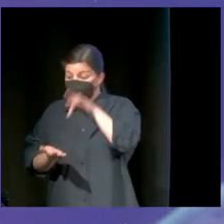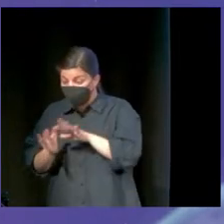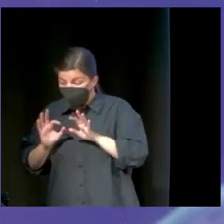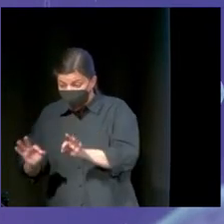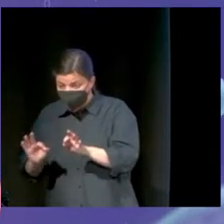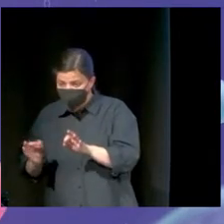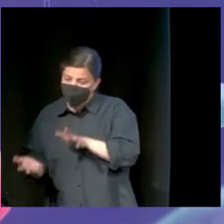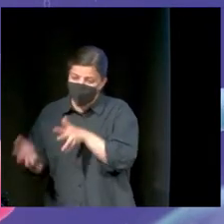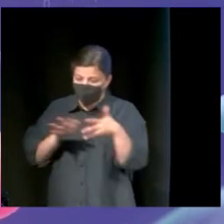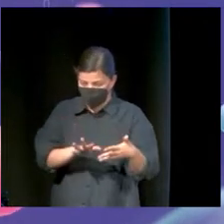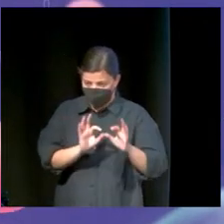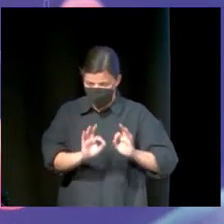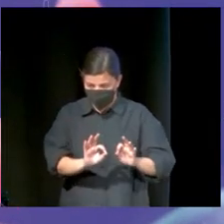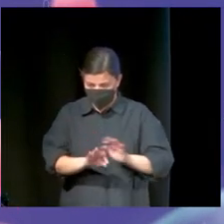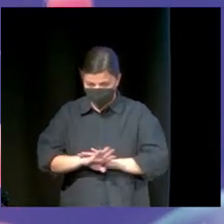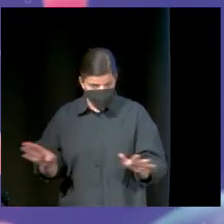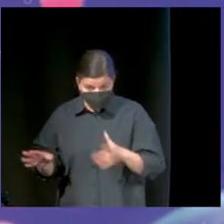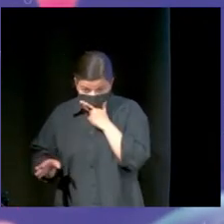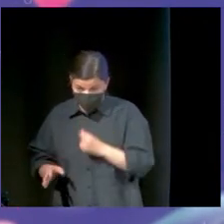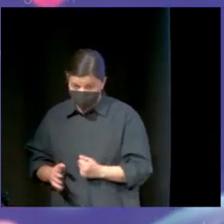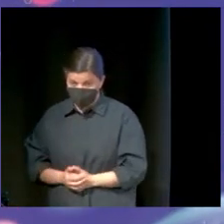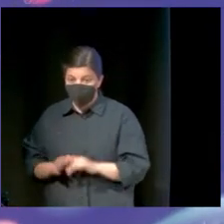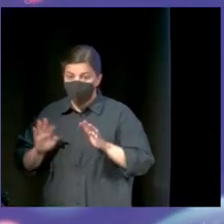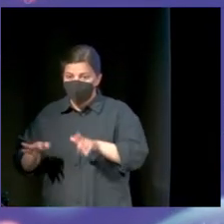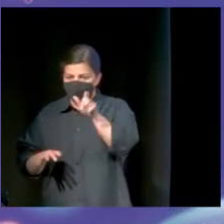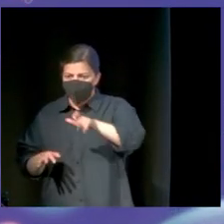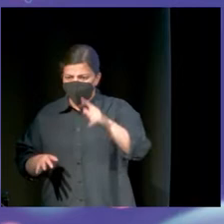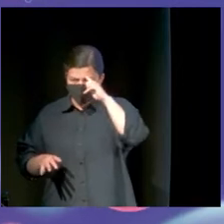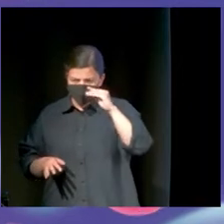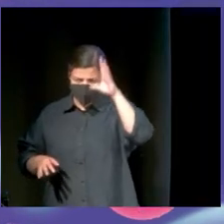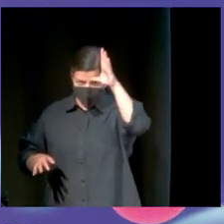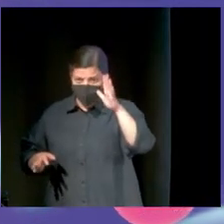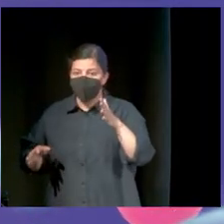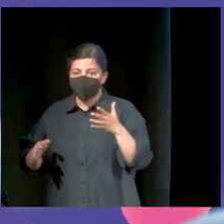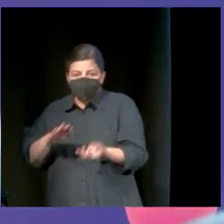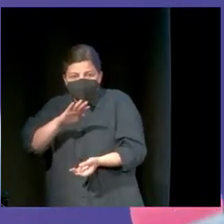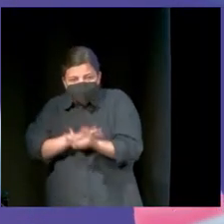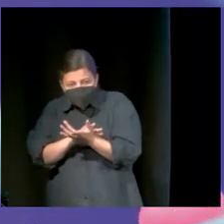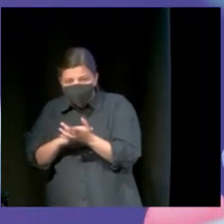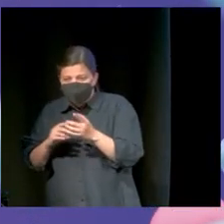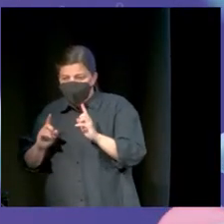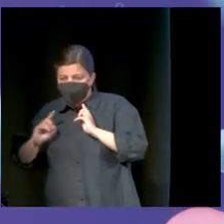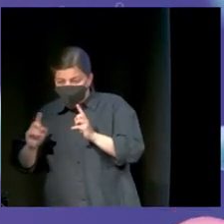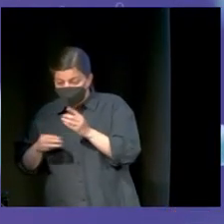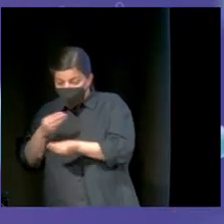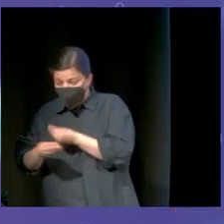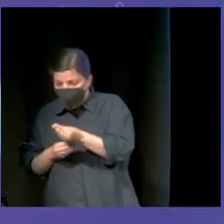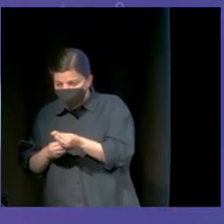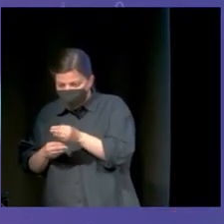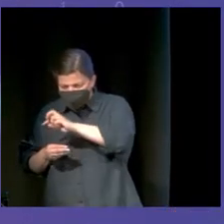ejecuta esto es así de simple pero la gente es muy lista y ha creado muchísimos casos de uso